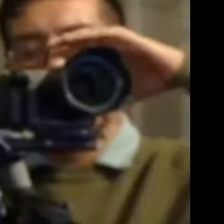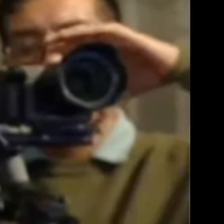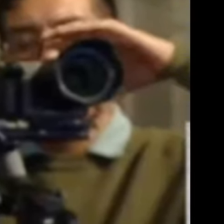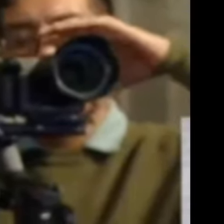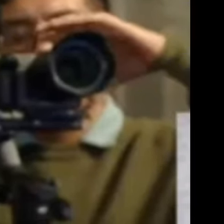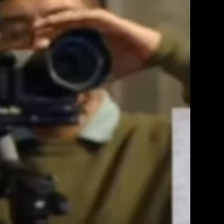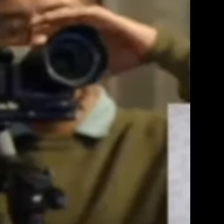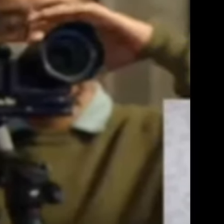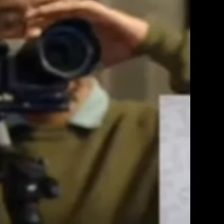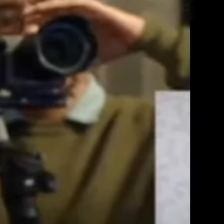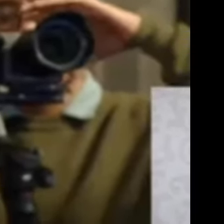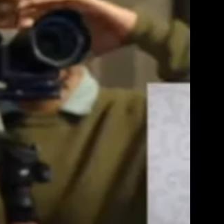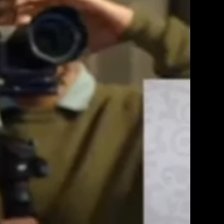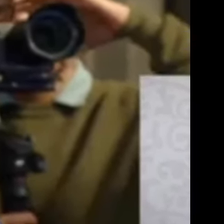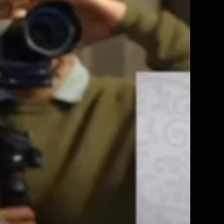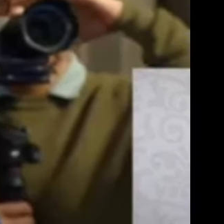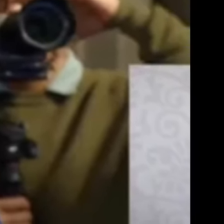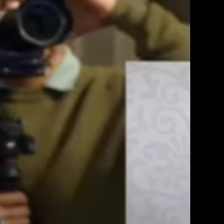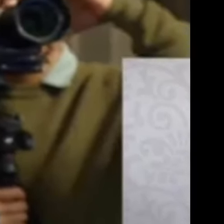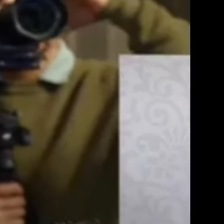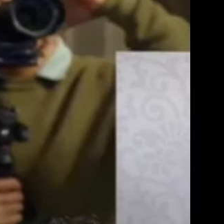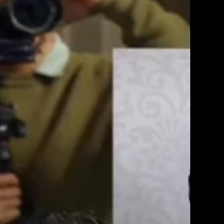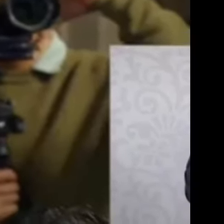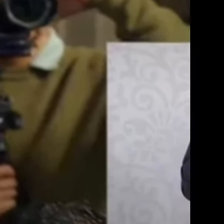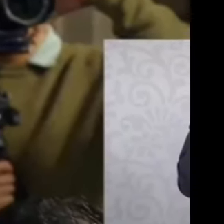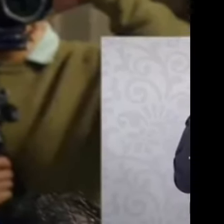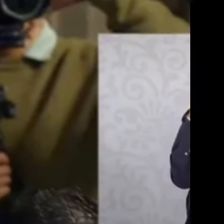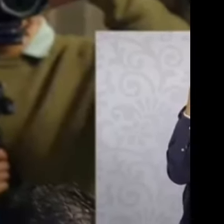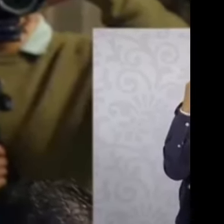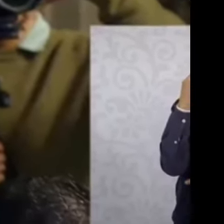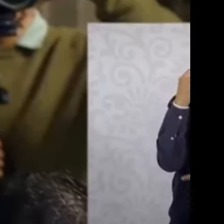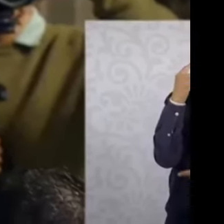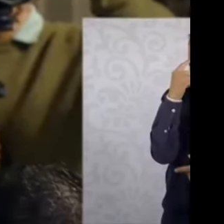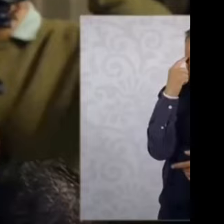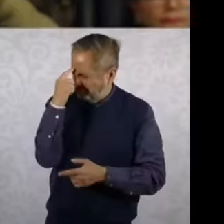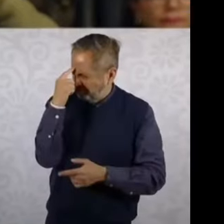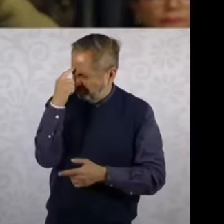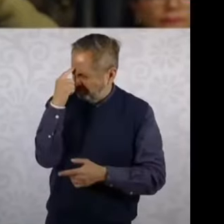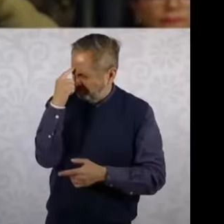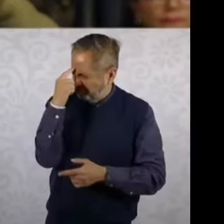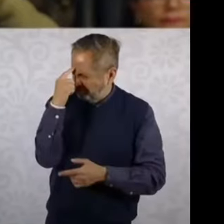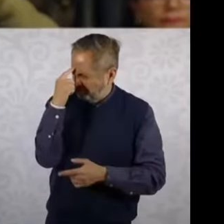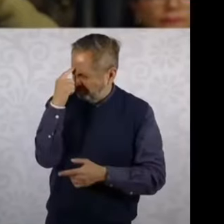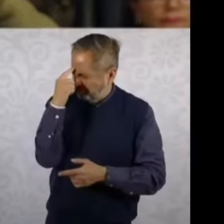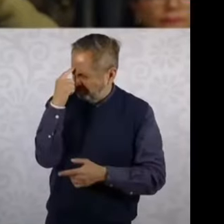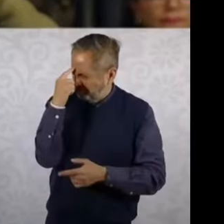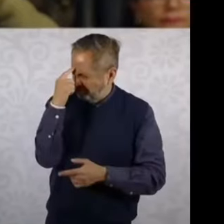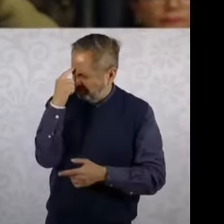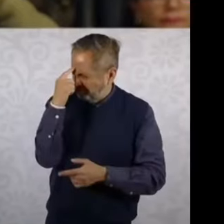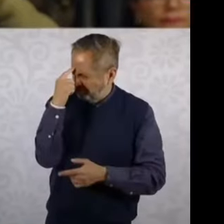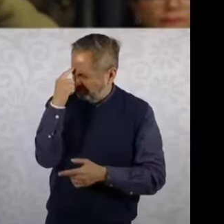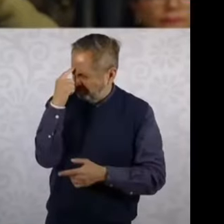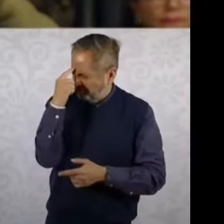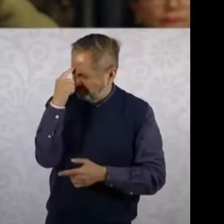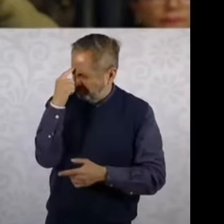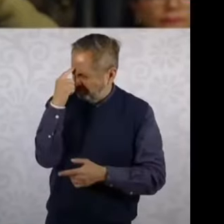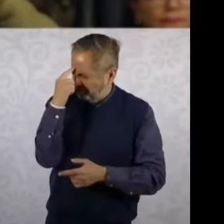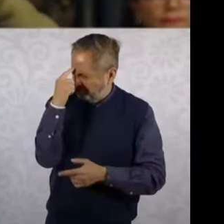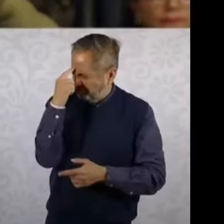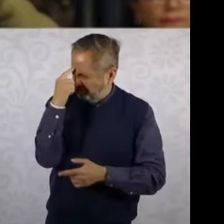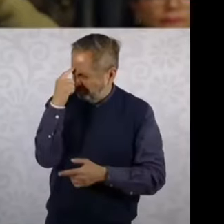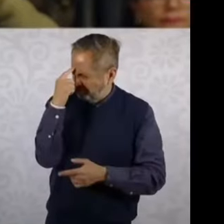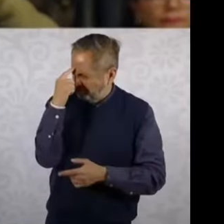conferencia a la mañanera del pueblo de este 4 de octubre de 2024 un reportero le preguntó a la